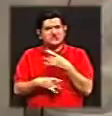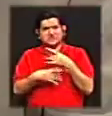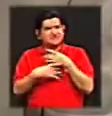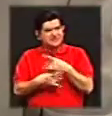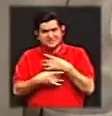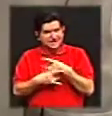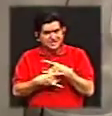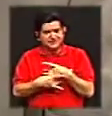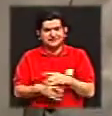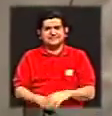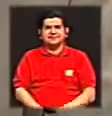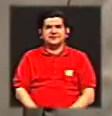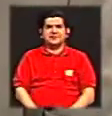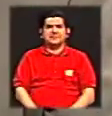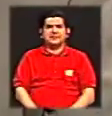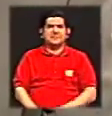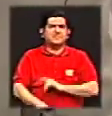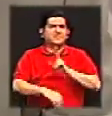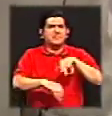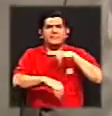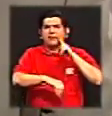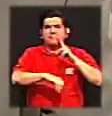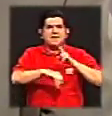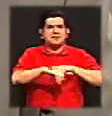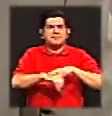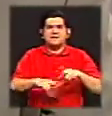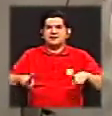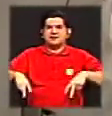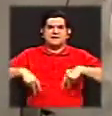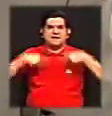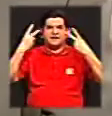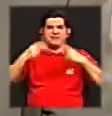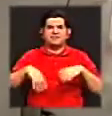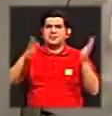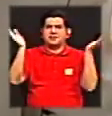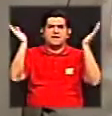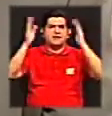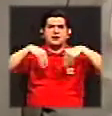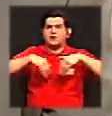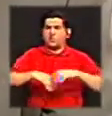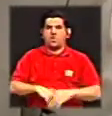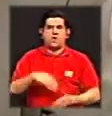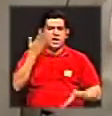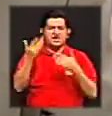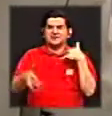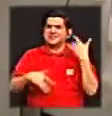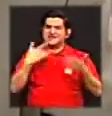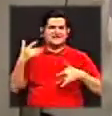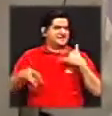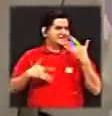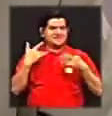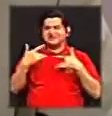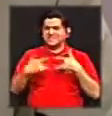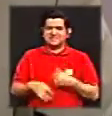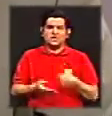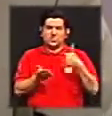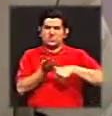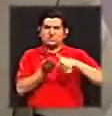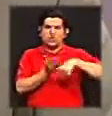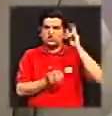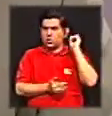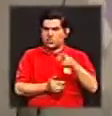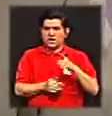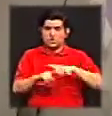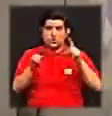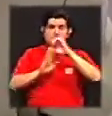en el común, digamos, en la vida cotidiana no existe como la sensación de que el voto es obligatorio, pero